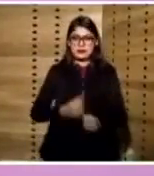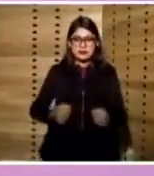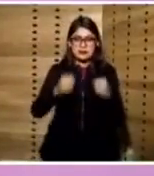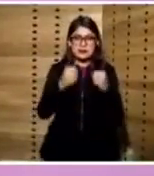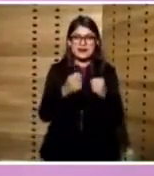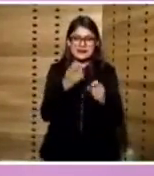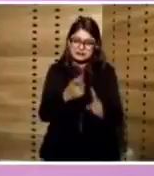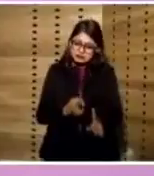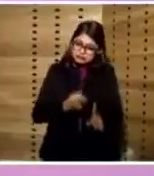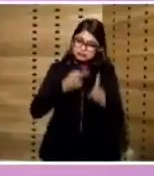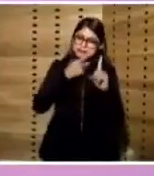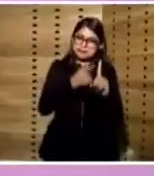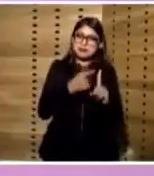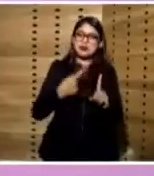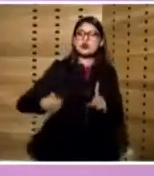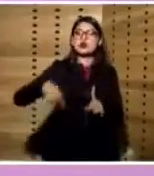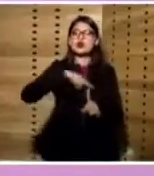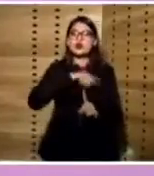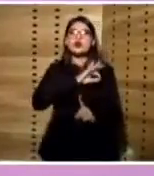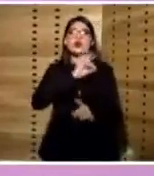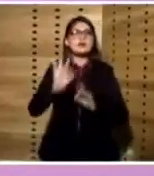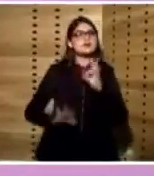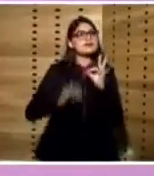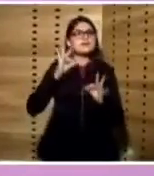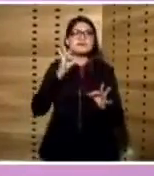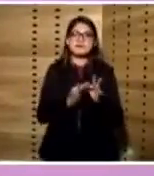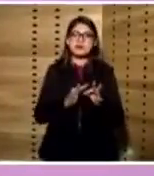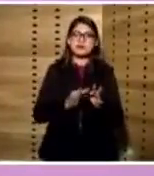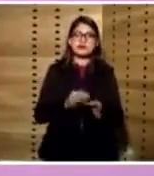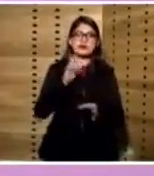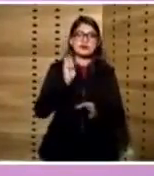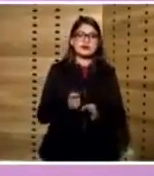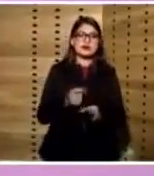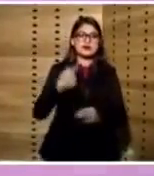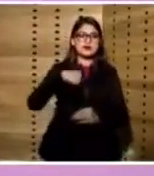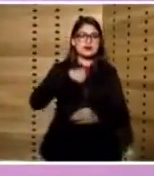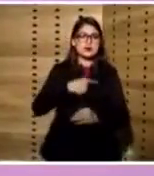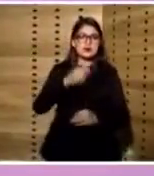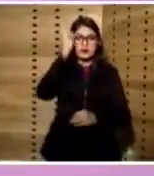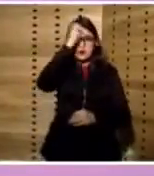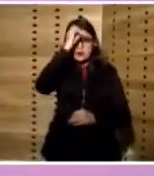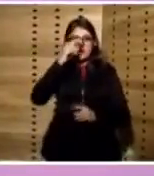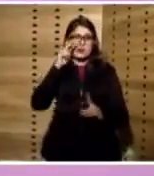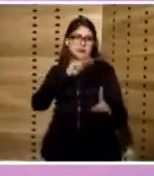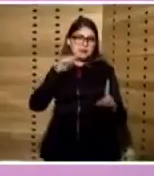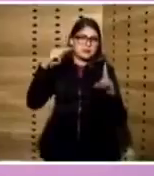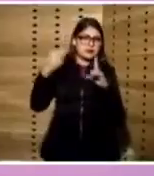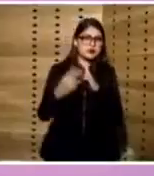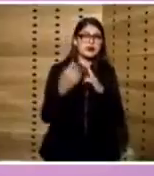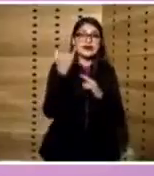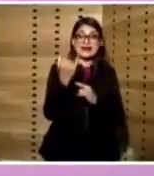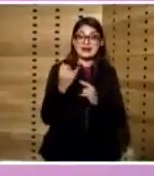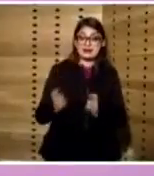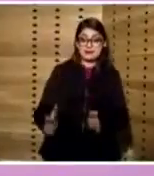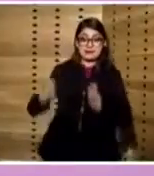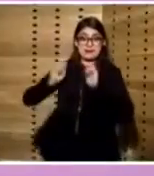es el camino para cumplir con eficiencia y eficacia las misiones y tareas asignadas.